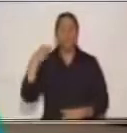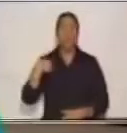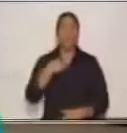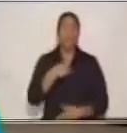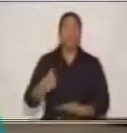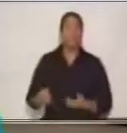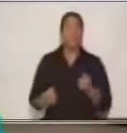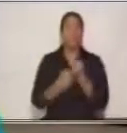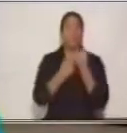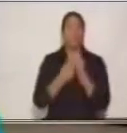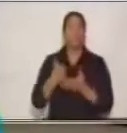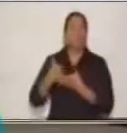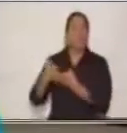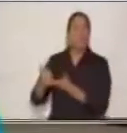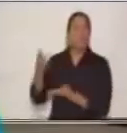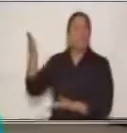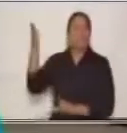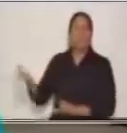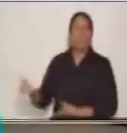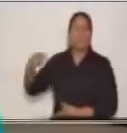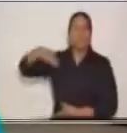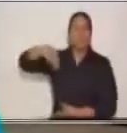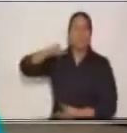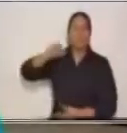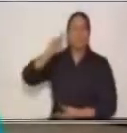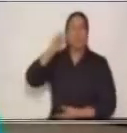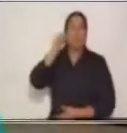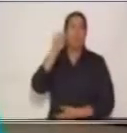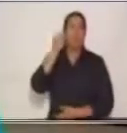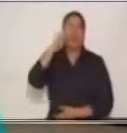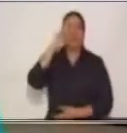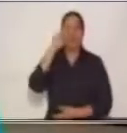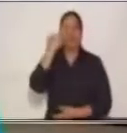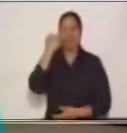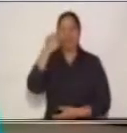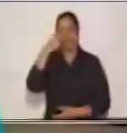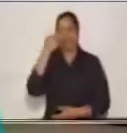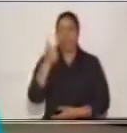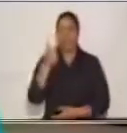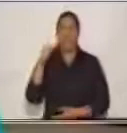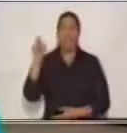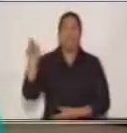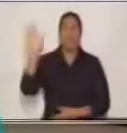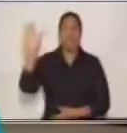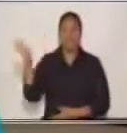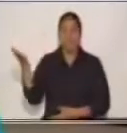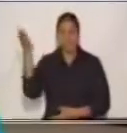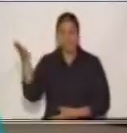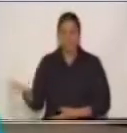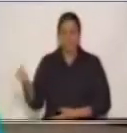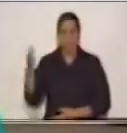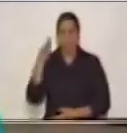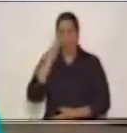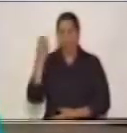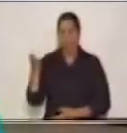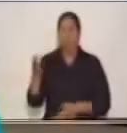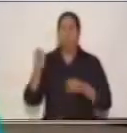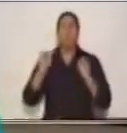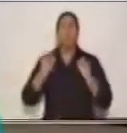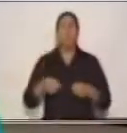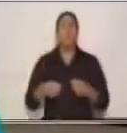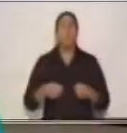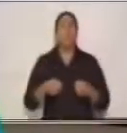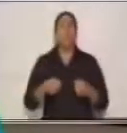que ella pueda investigar más acerca de su plan de recreación familiar. Antes de